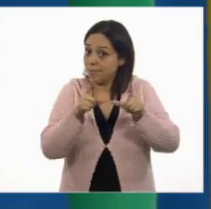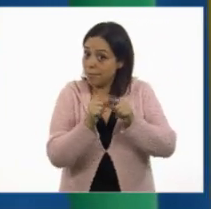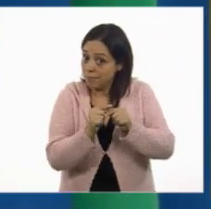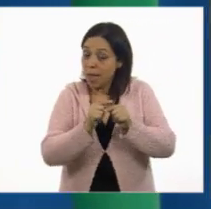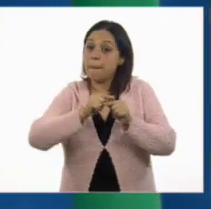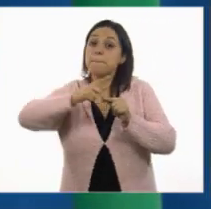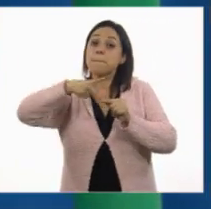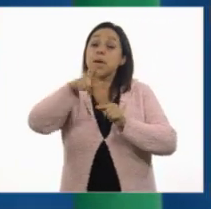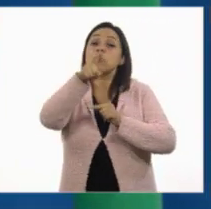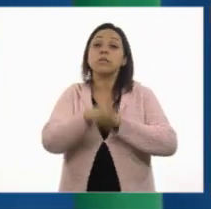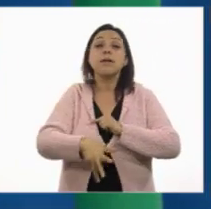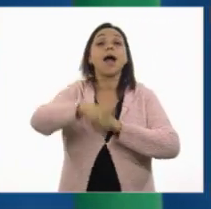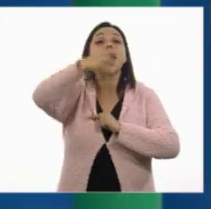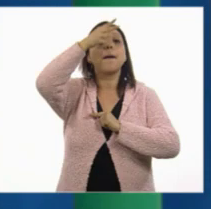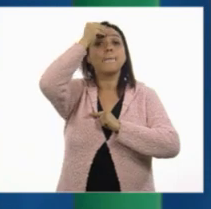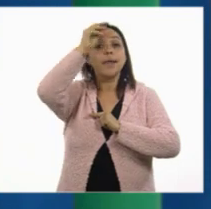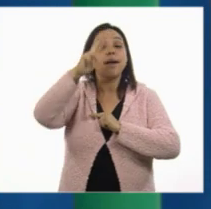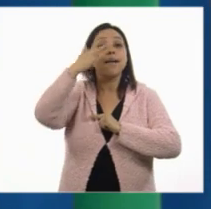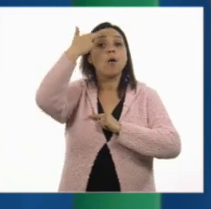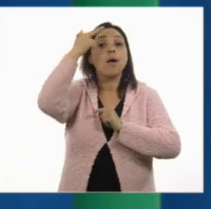enfatizar lo que aprendimos el día de hoy.